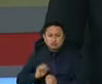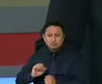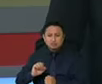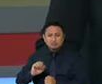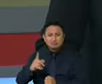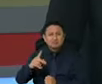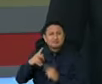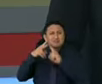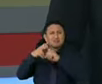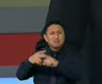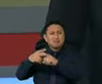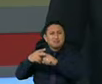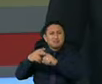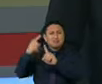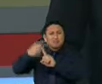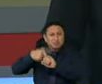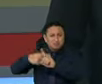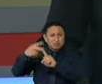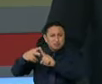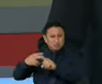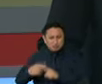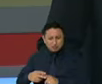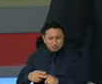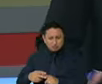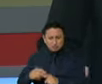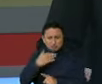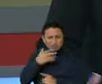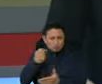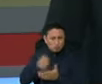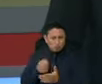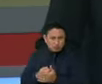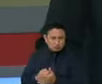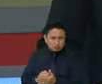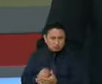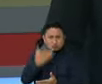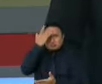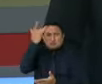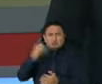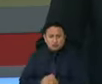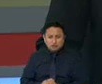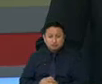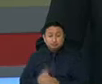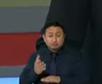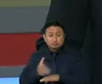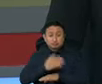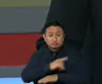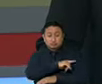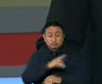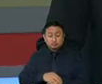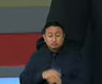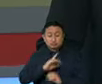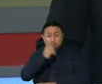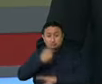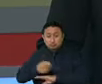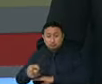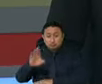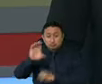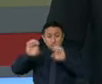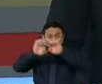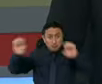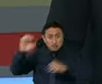una flota de recolección en lugar de comprarla, tal y como fue planificado tras declarar en emergencia a la